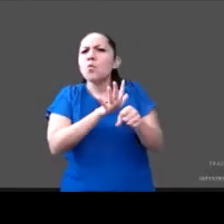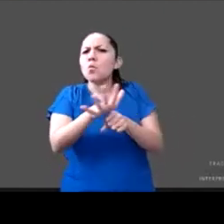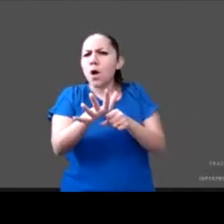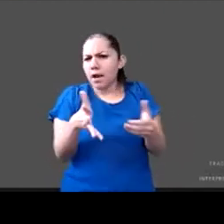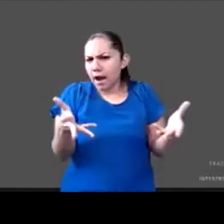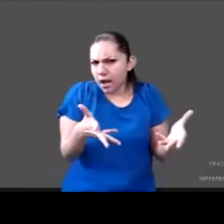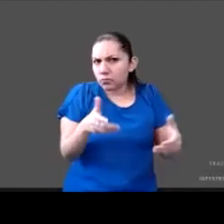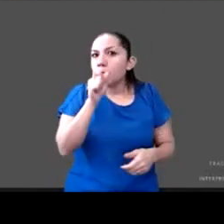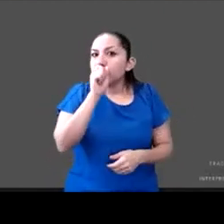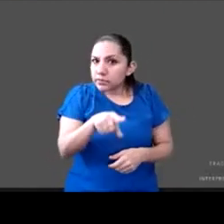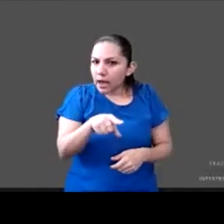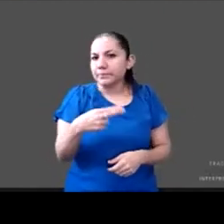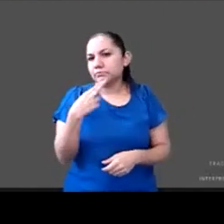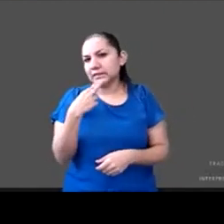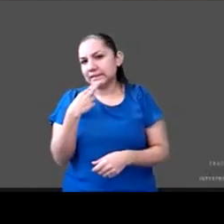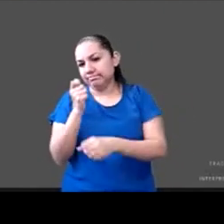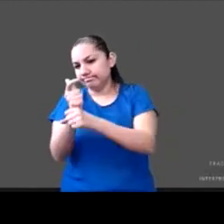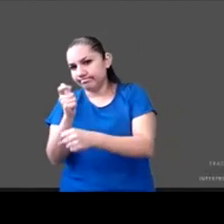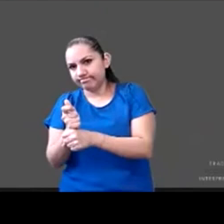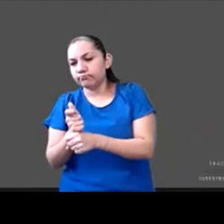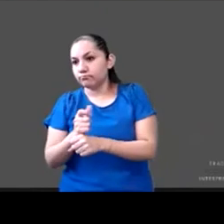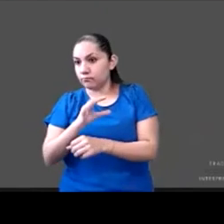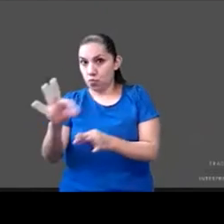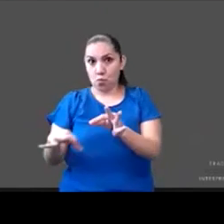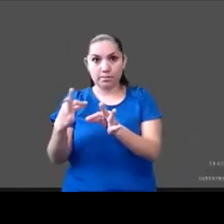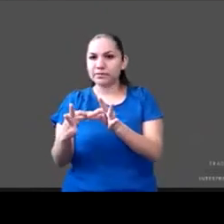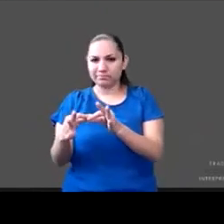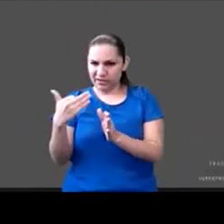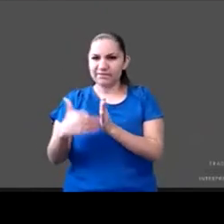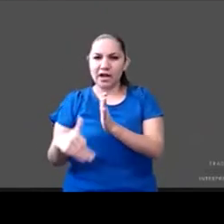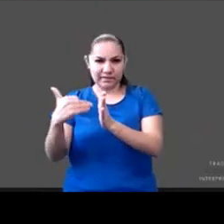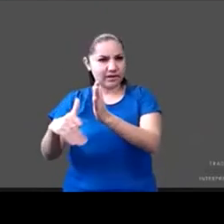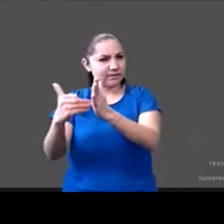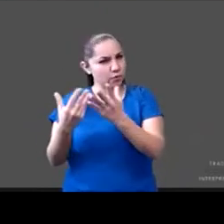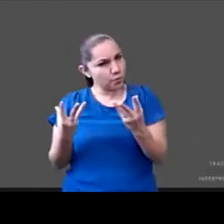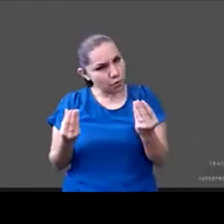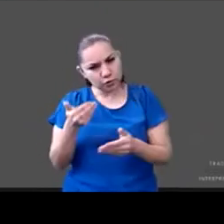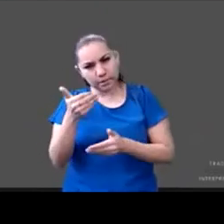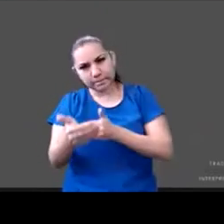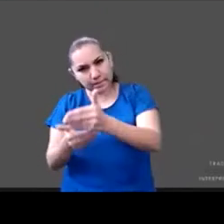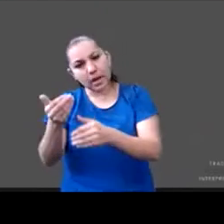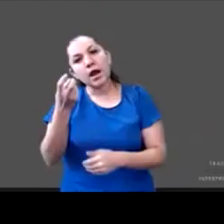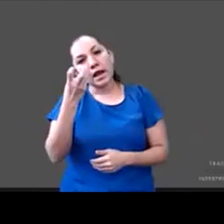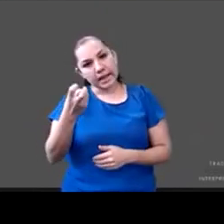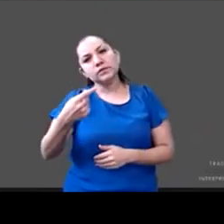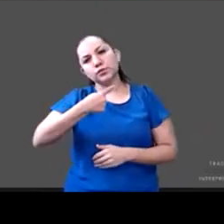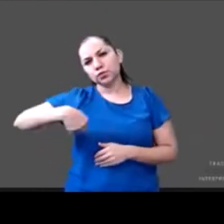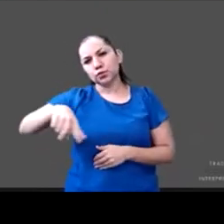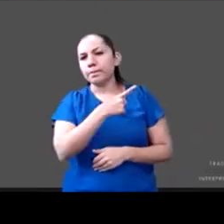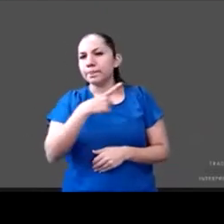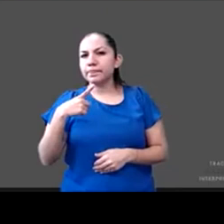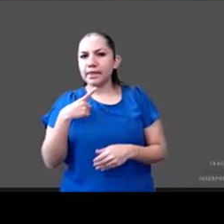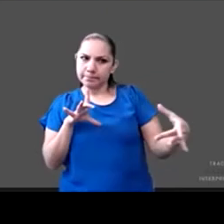reconocer que hay mucho por hacer y que para nosotros significa un reto enorme también podernos acercar y poder llevar esto a